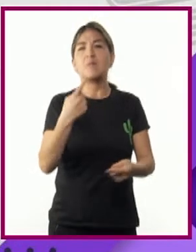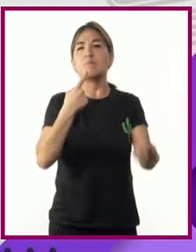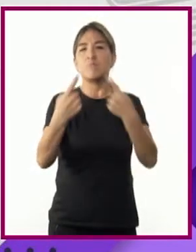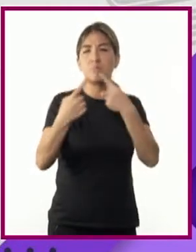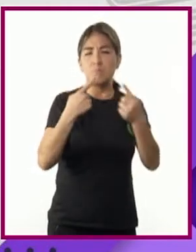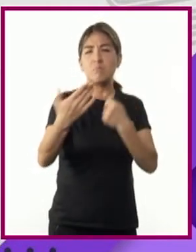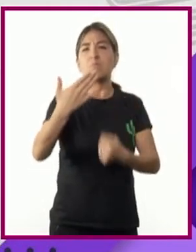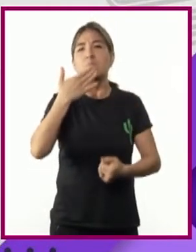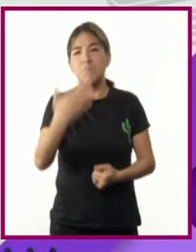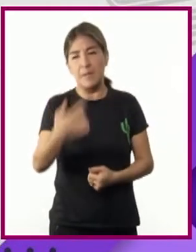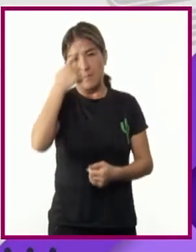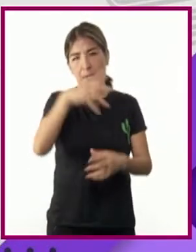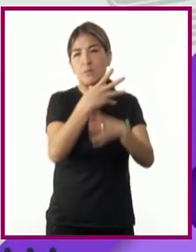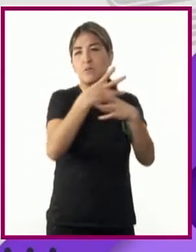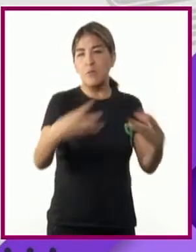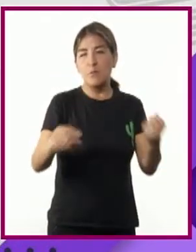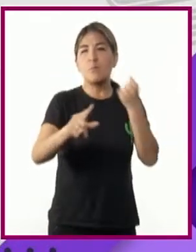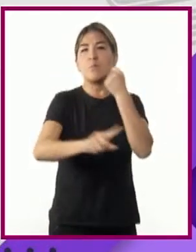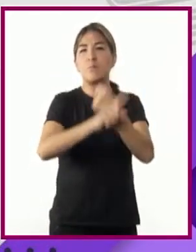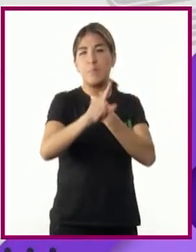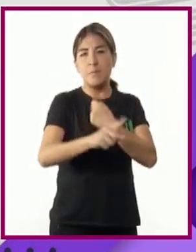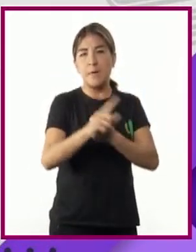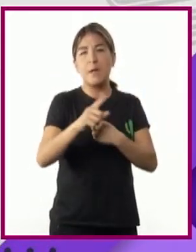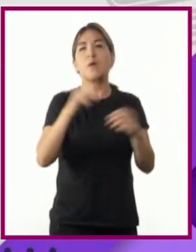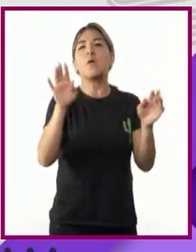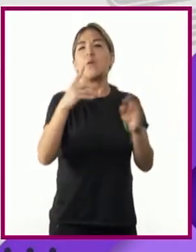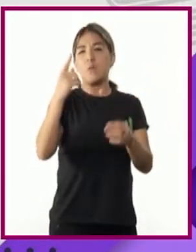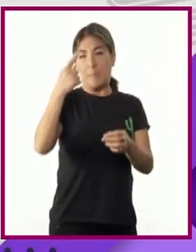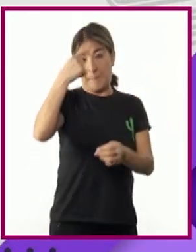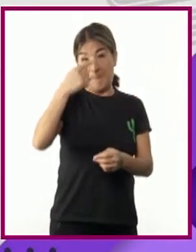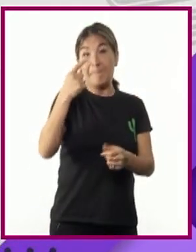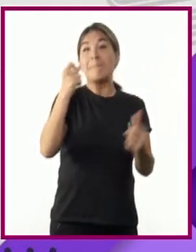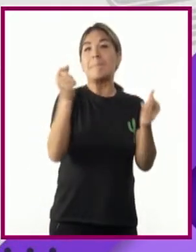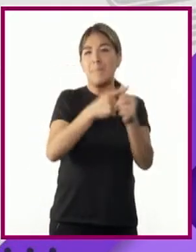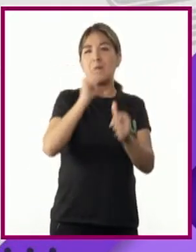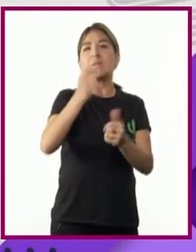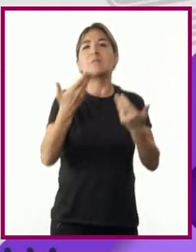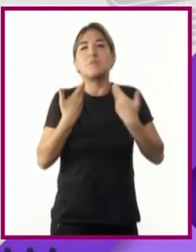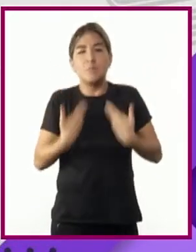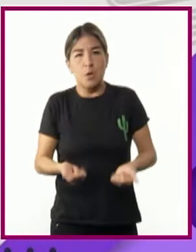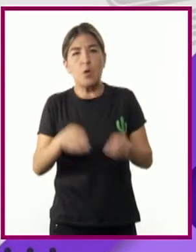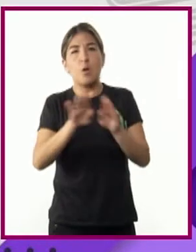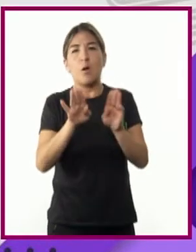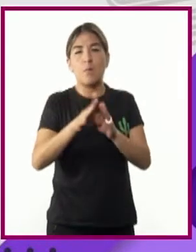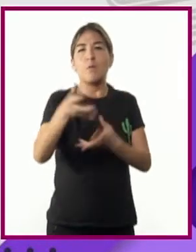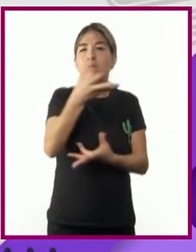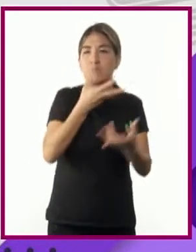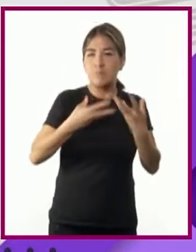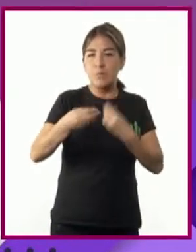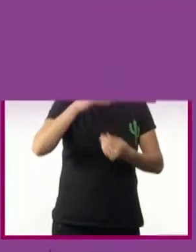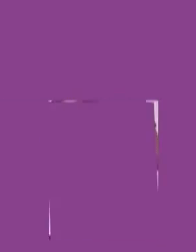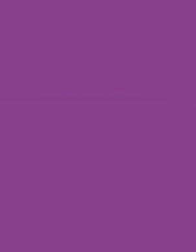la solución a los conflictos en un espíritu de entendimiento y cooperación mutuos.